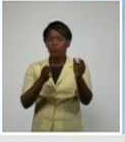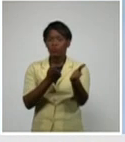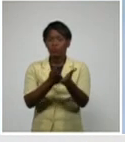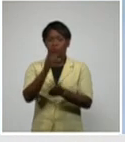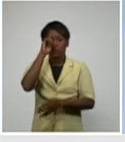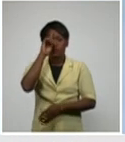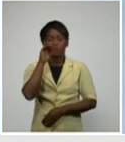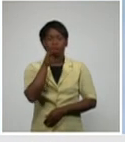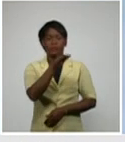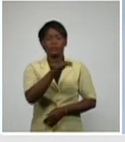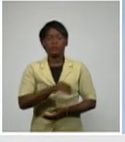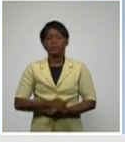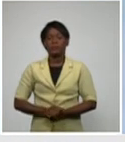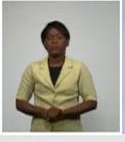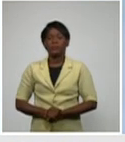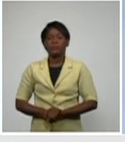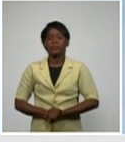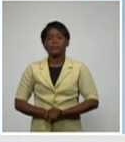ingresados